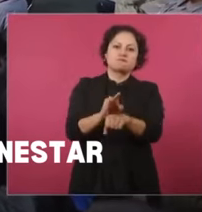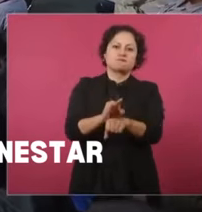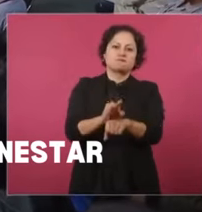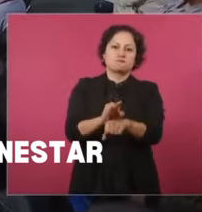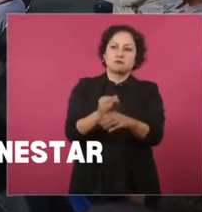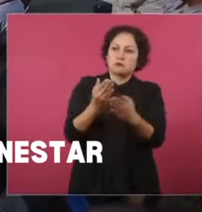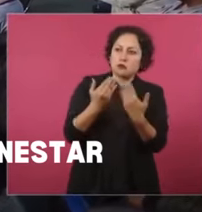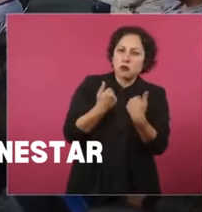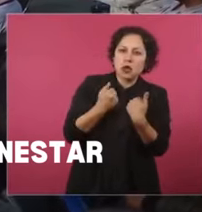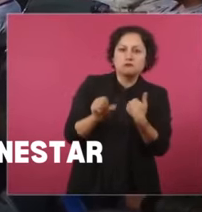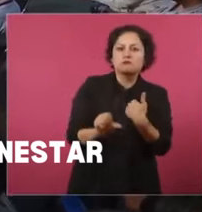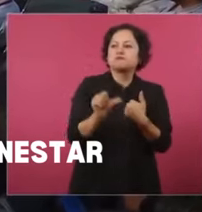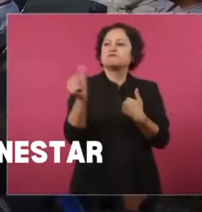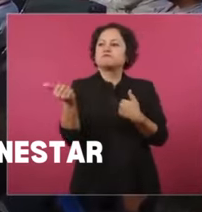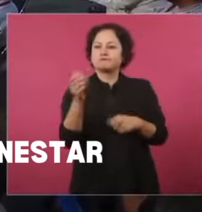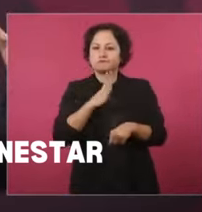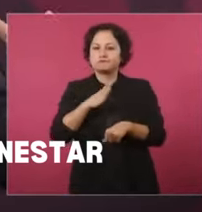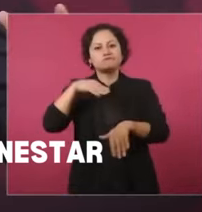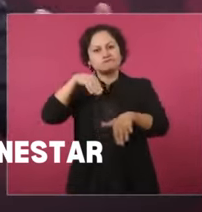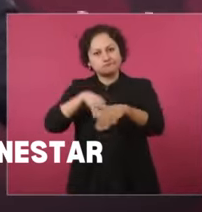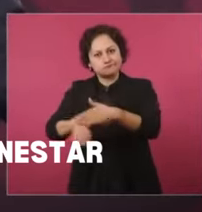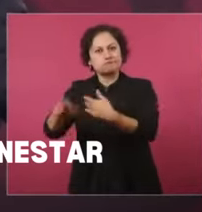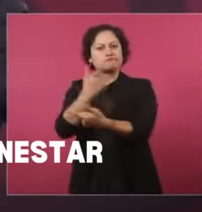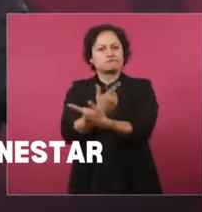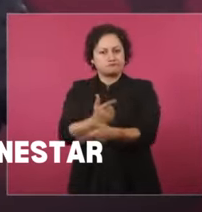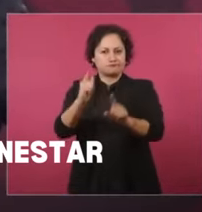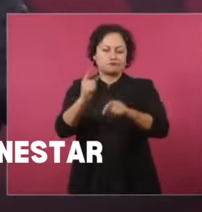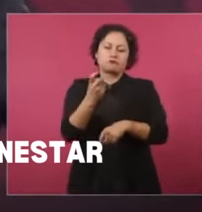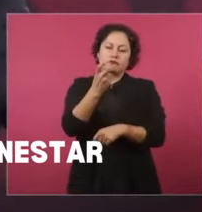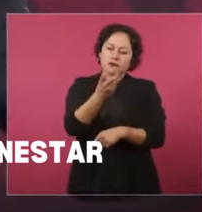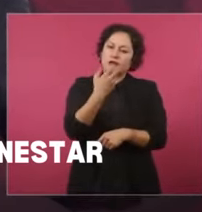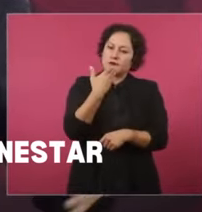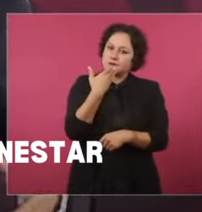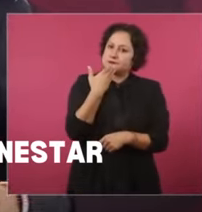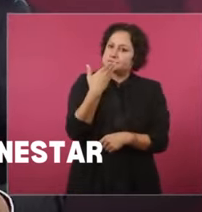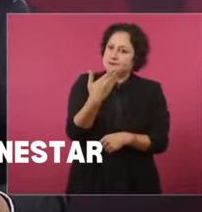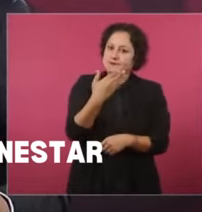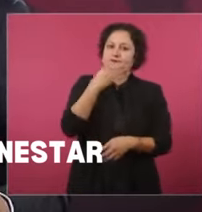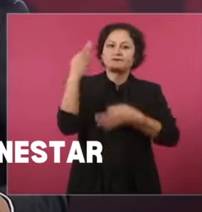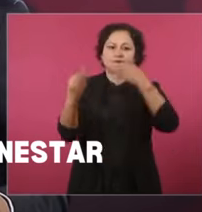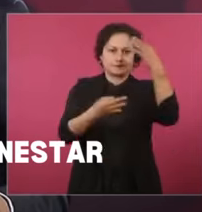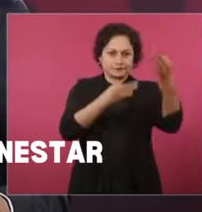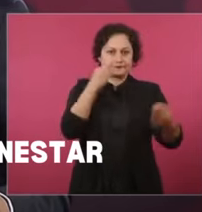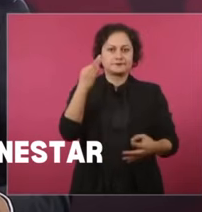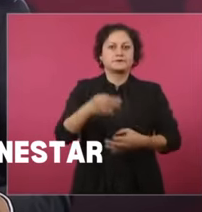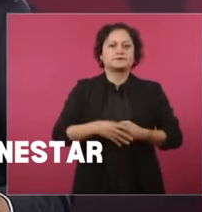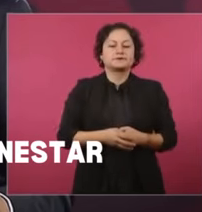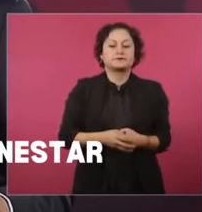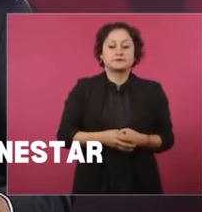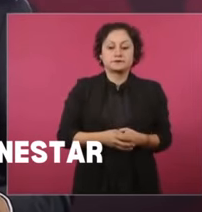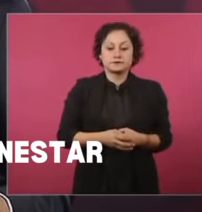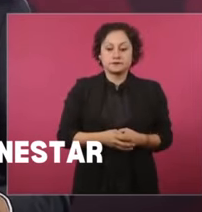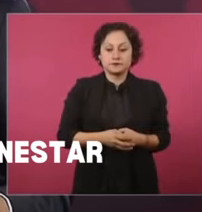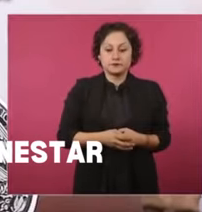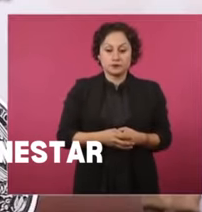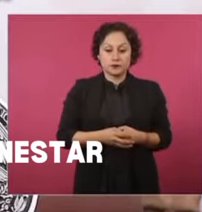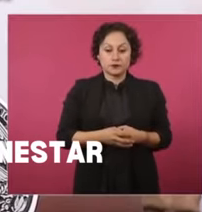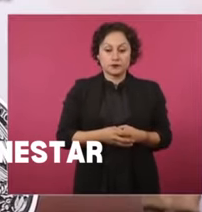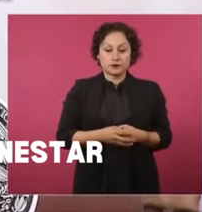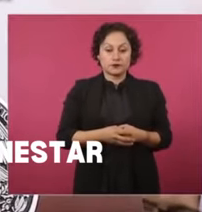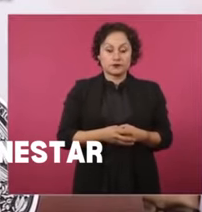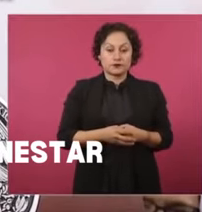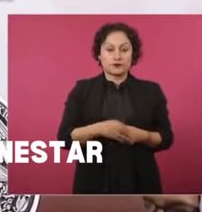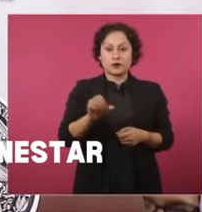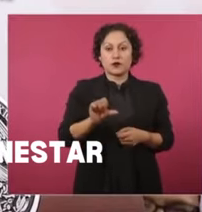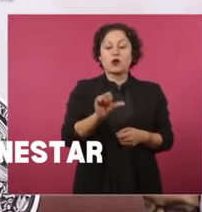noticia, de que van a tener esa atención de primer nivel. La otra buena